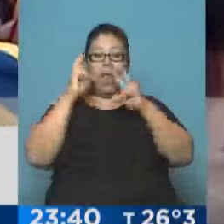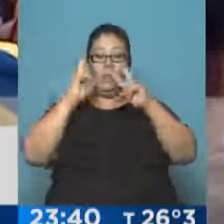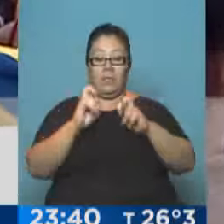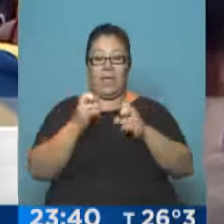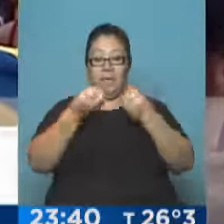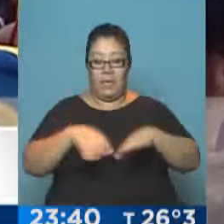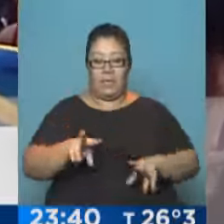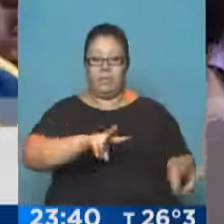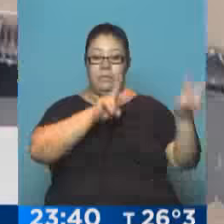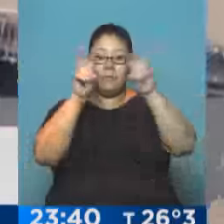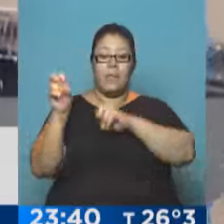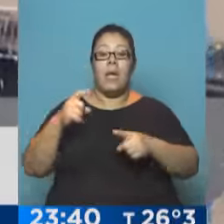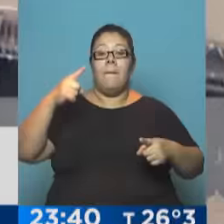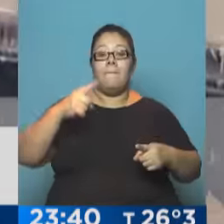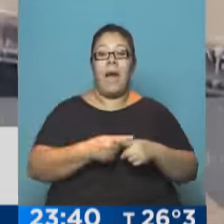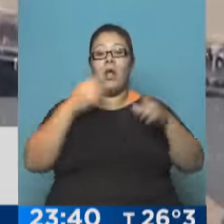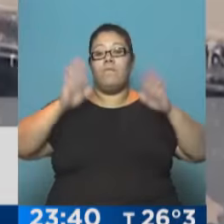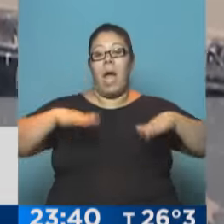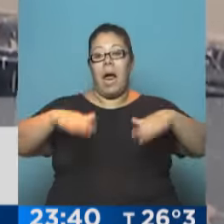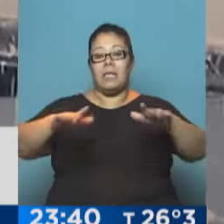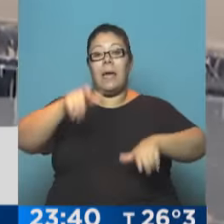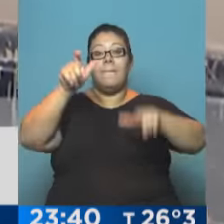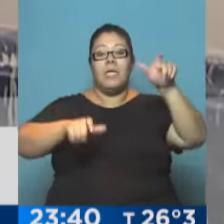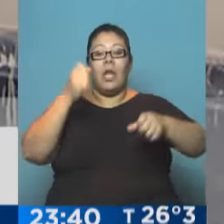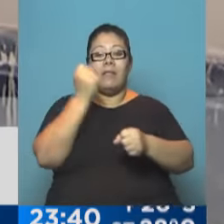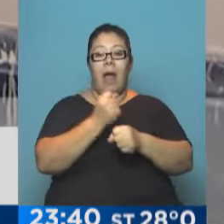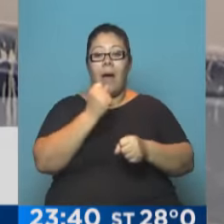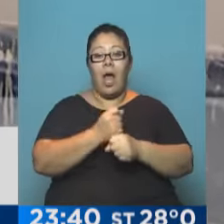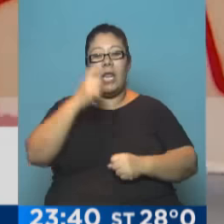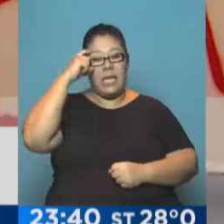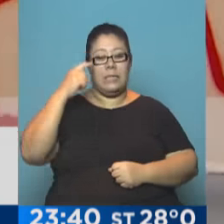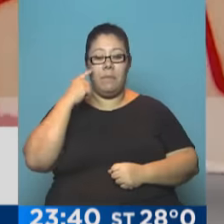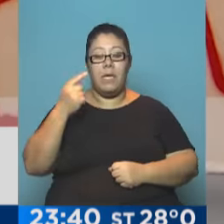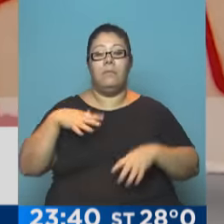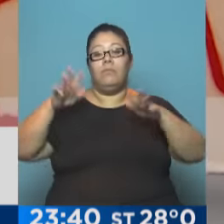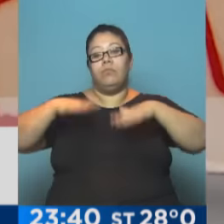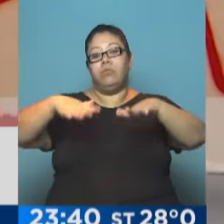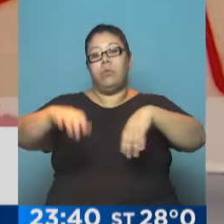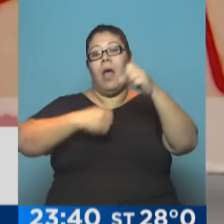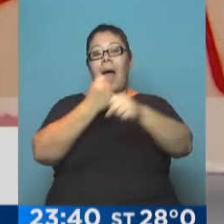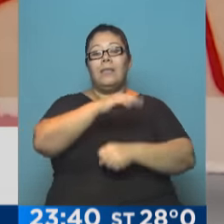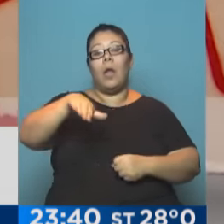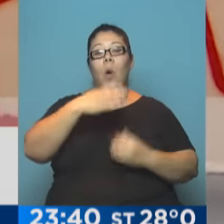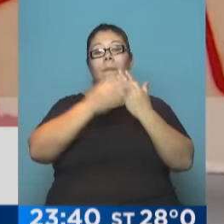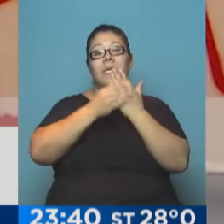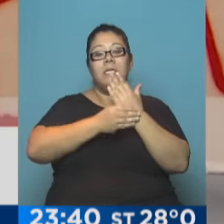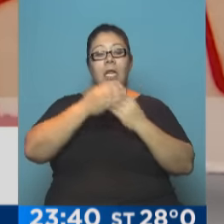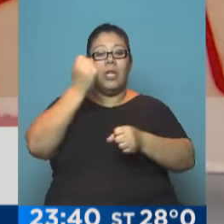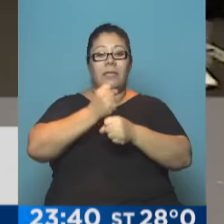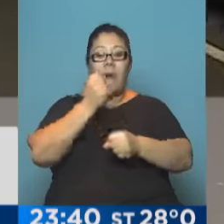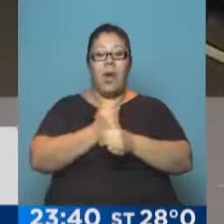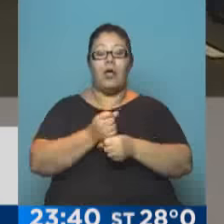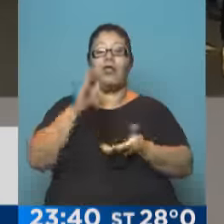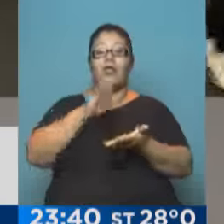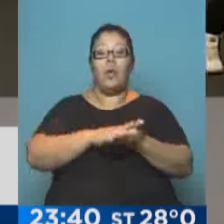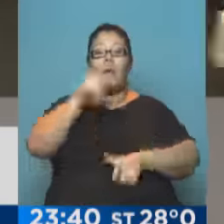de estatales. Unos 10.000 trabajadores se movilizaron al Ministerio de Trabajo para reclamar la estabilidad laboral de los empleados